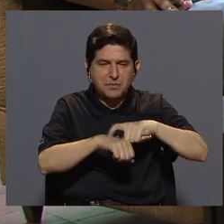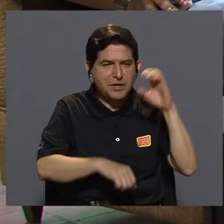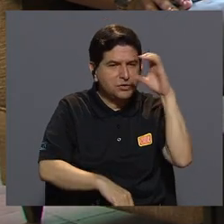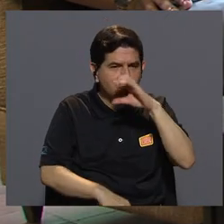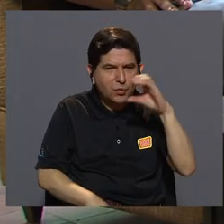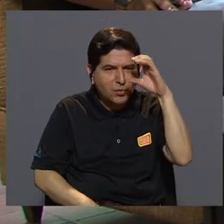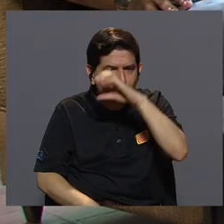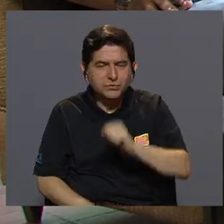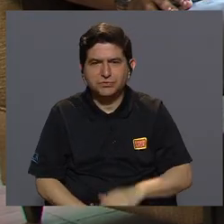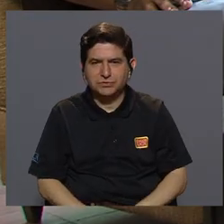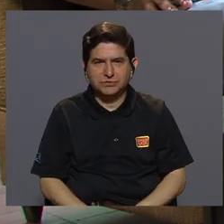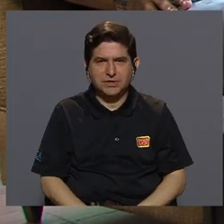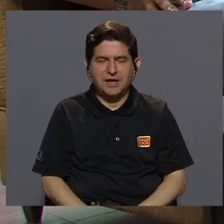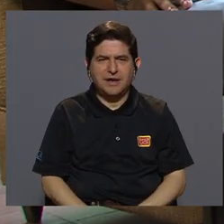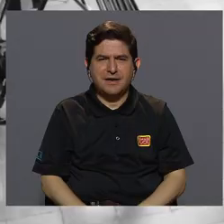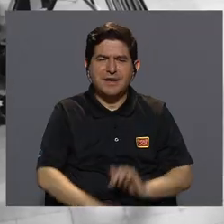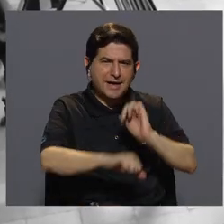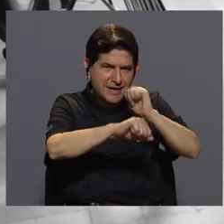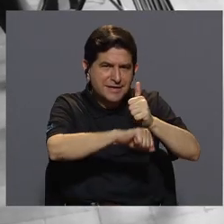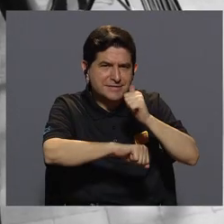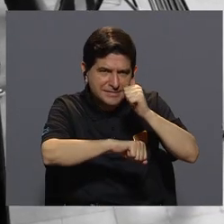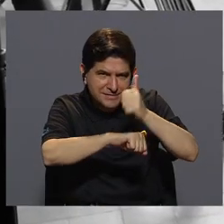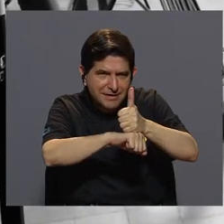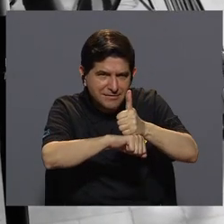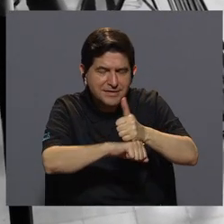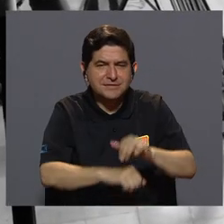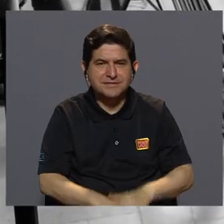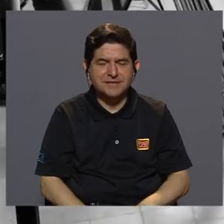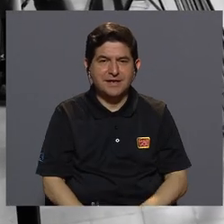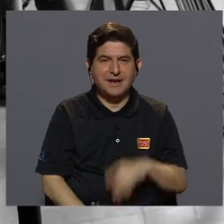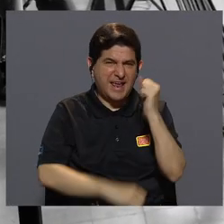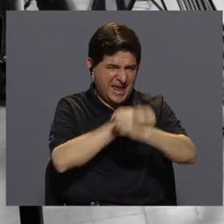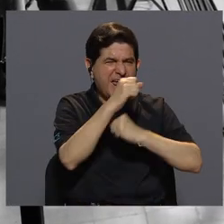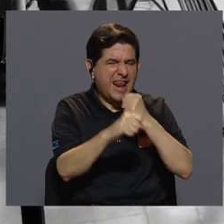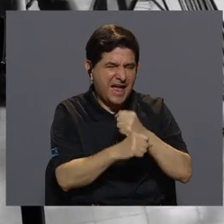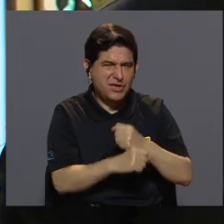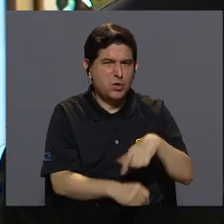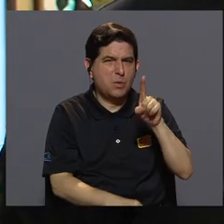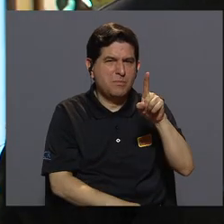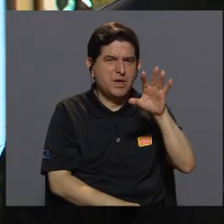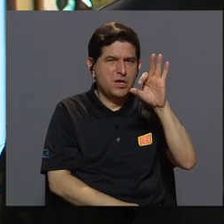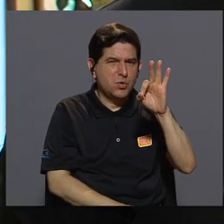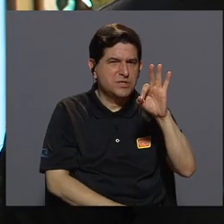reclutando un... Quiero ubicar el año,